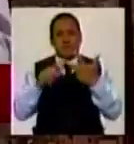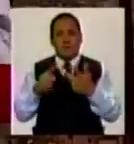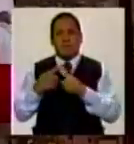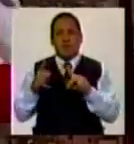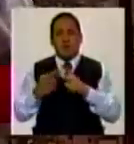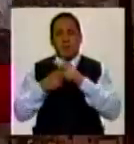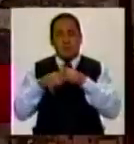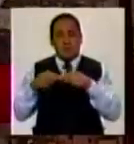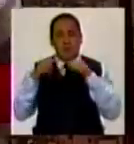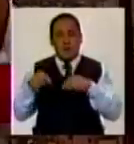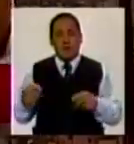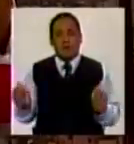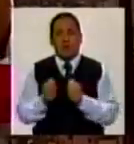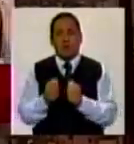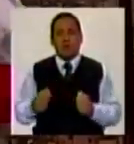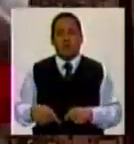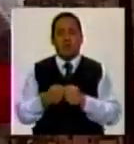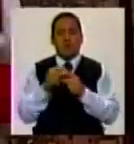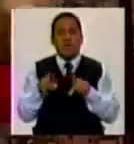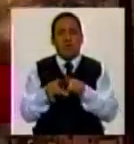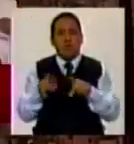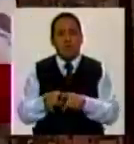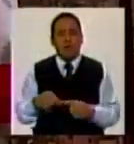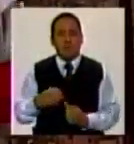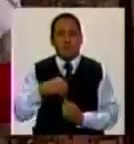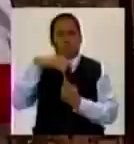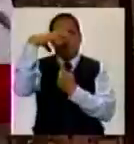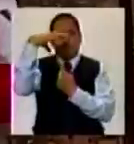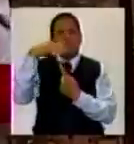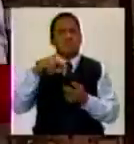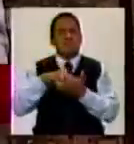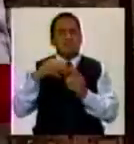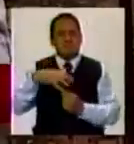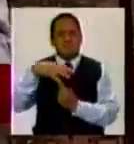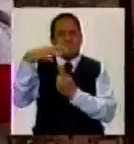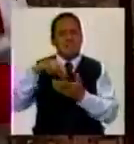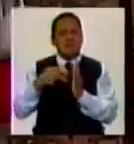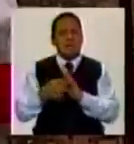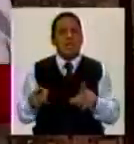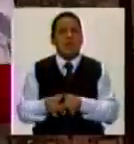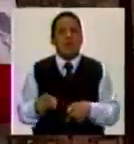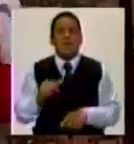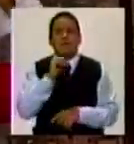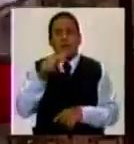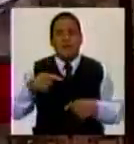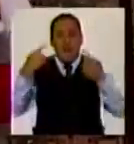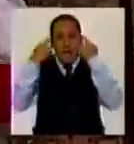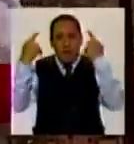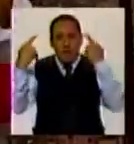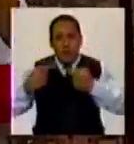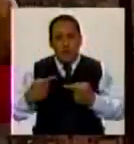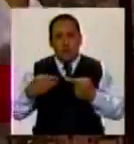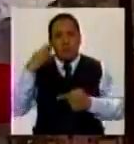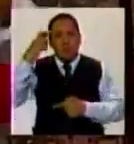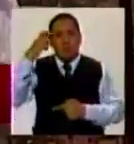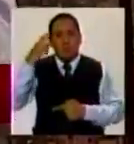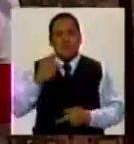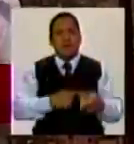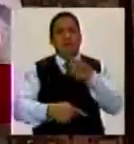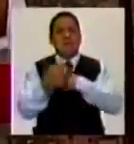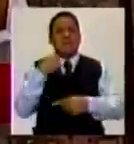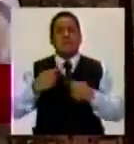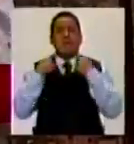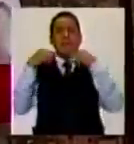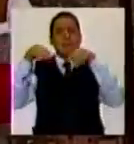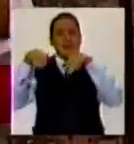iniciándola acá, con un paraguas. El paraguas es la falta de decisión política. El paraguas es regresar a Lima para medrar.